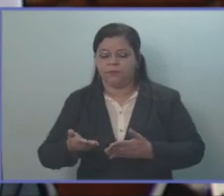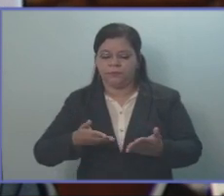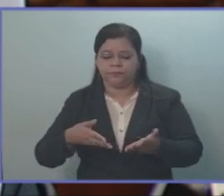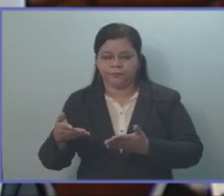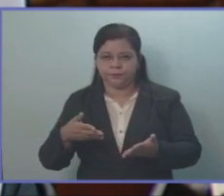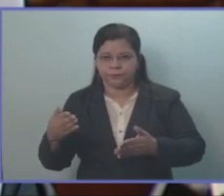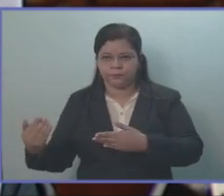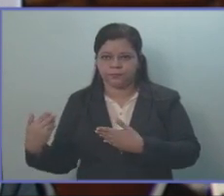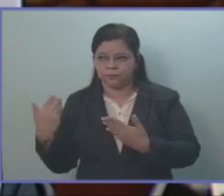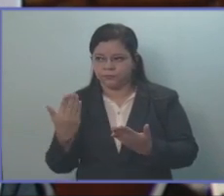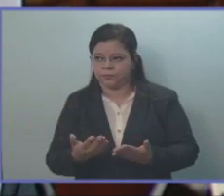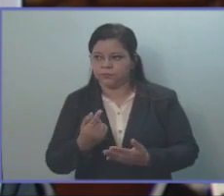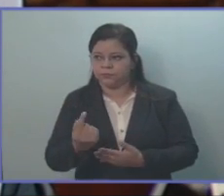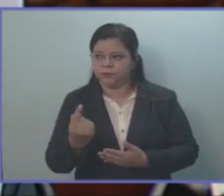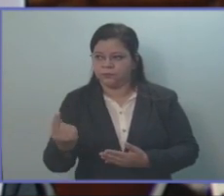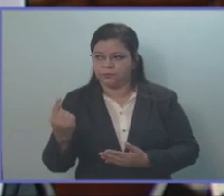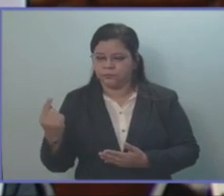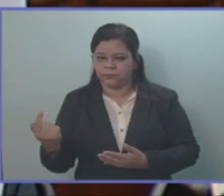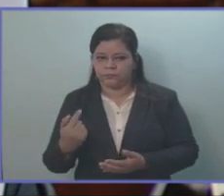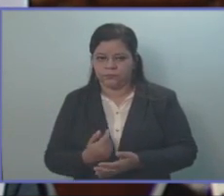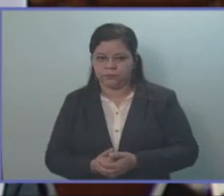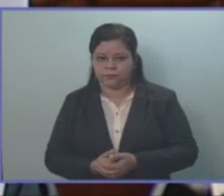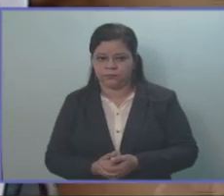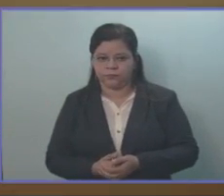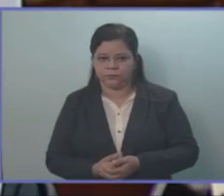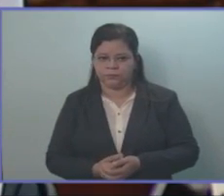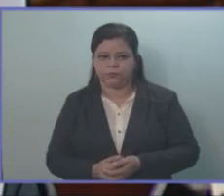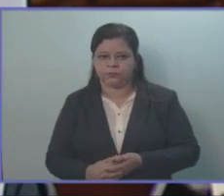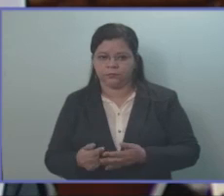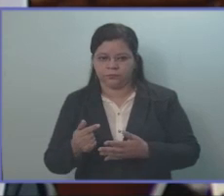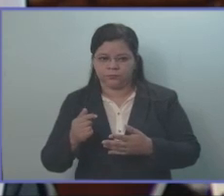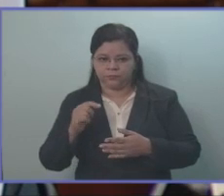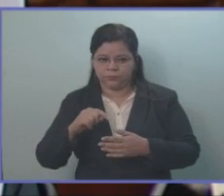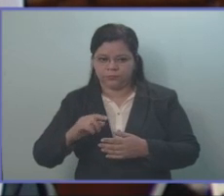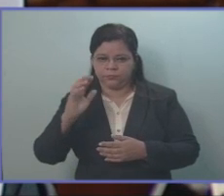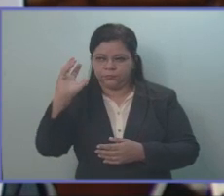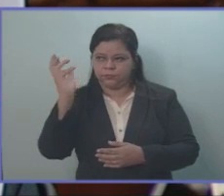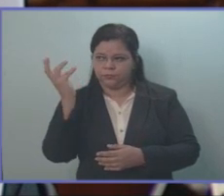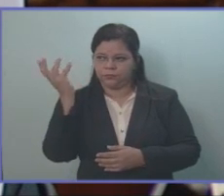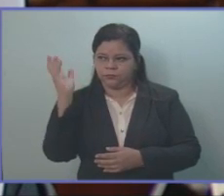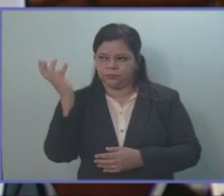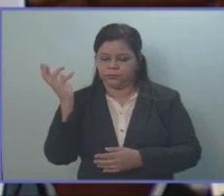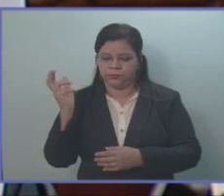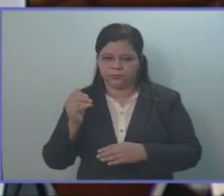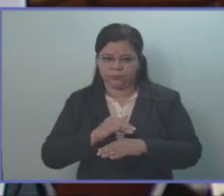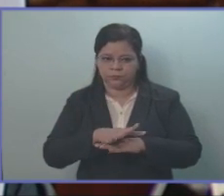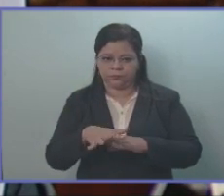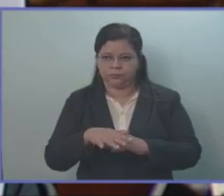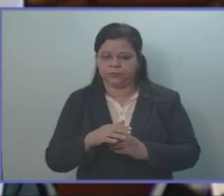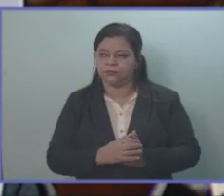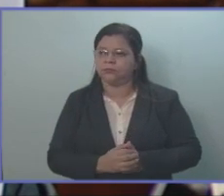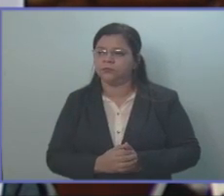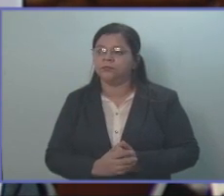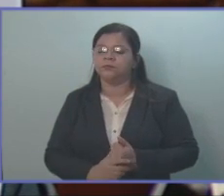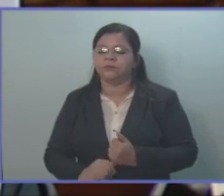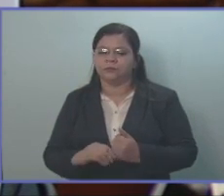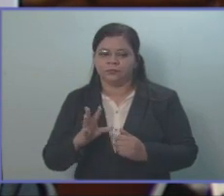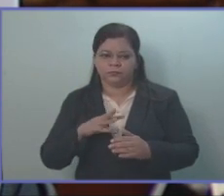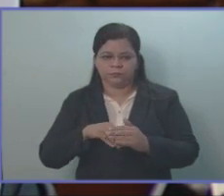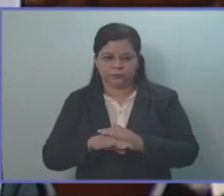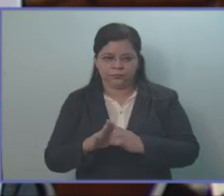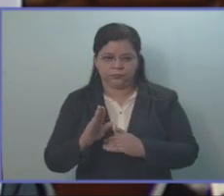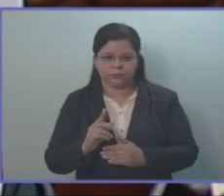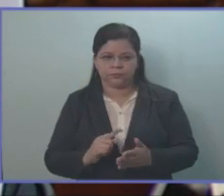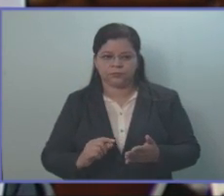usuarios con equipos que emitan dichas señales y que sus emisiones alcancen al interior de los